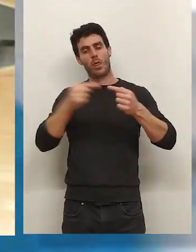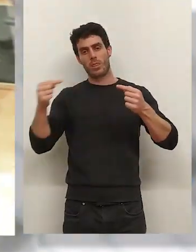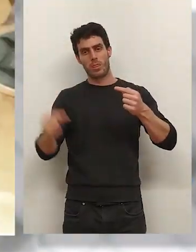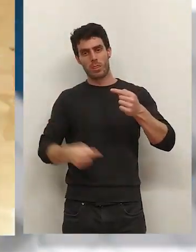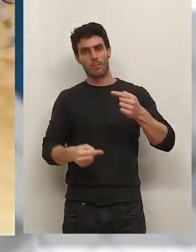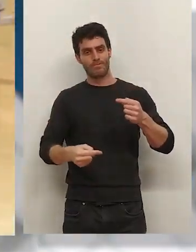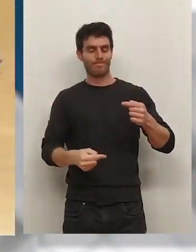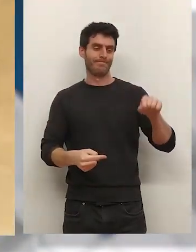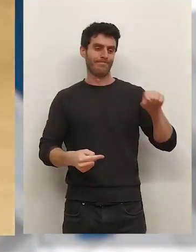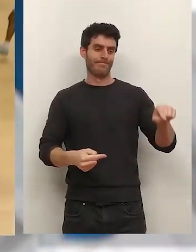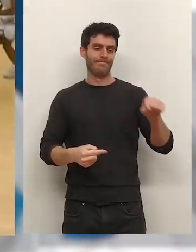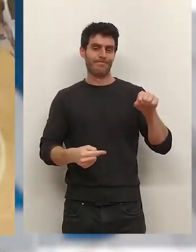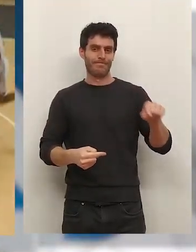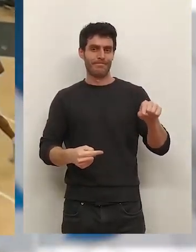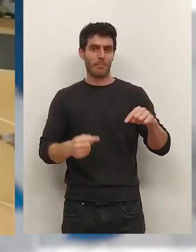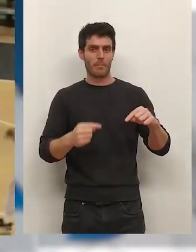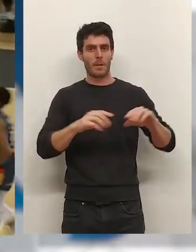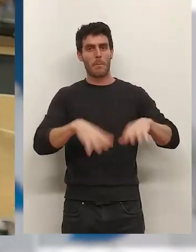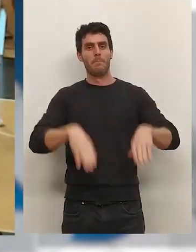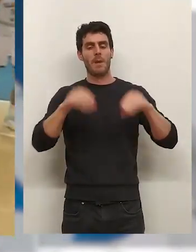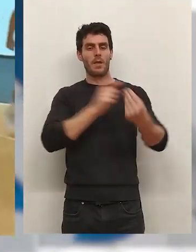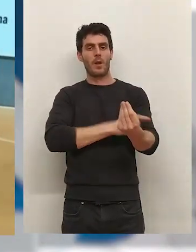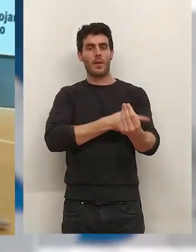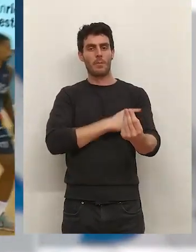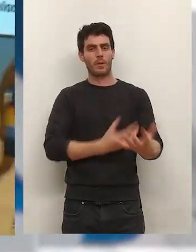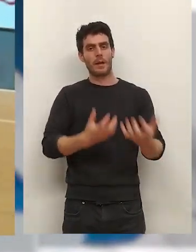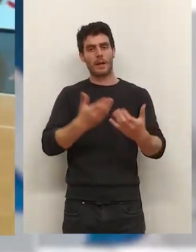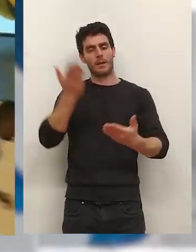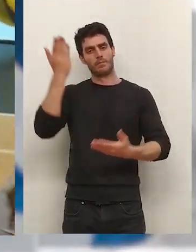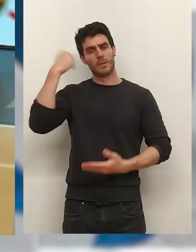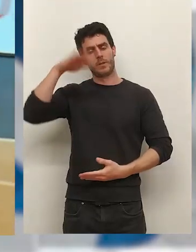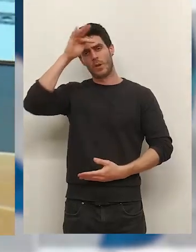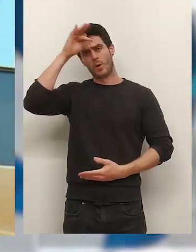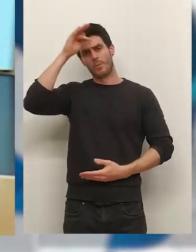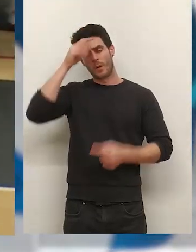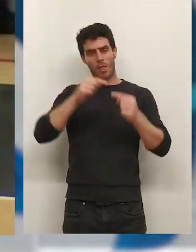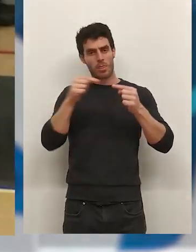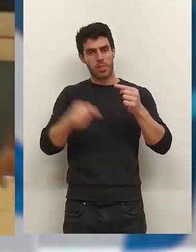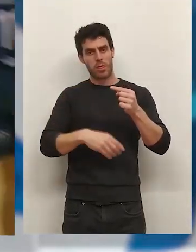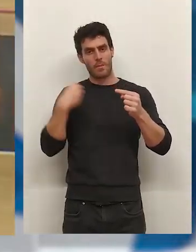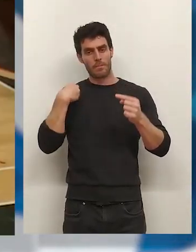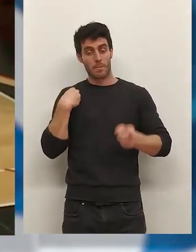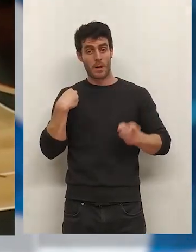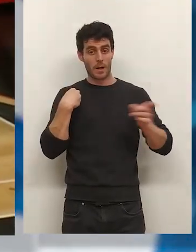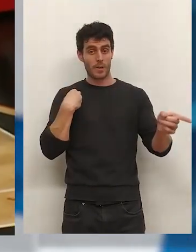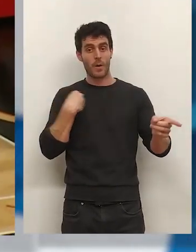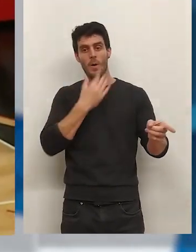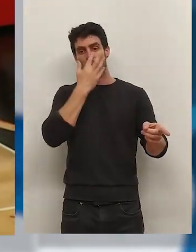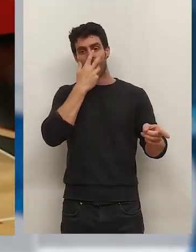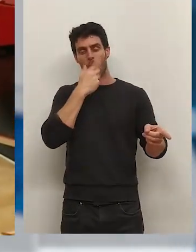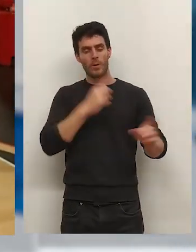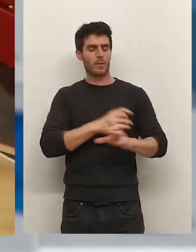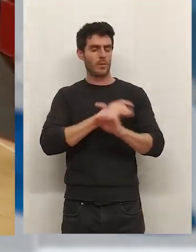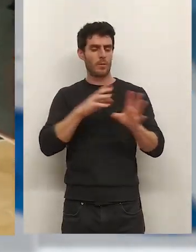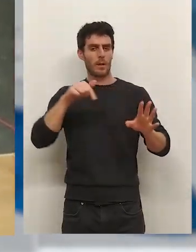bloque insular que asaltó el Palacio de los Deportes de Logroño el pasado domingo. Una diferencia que hace que Menorca se coloque como